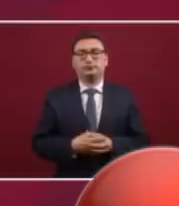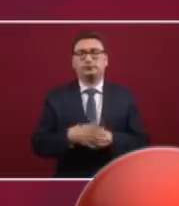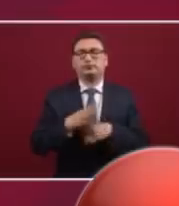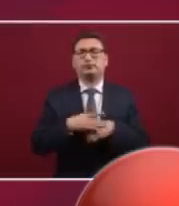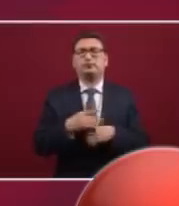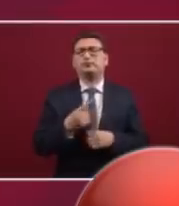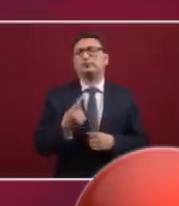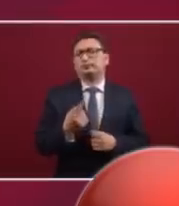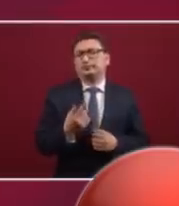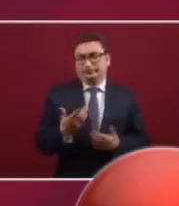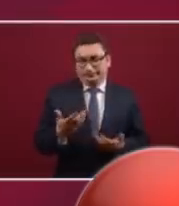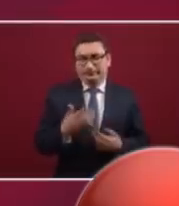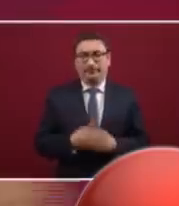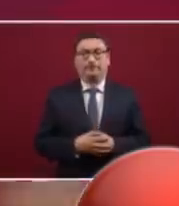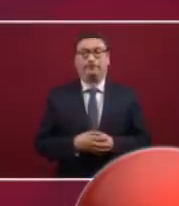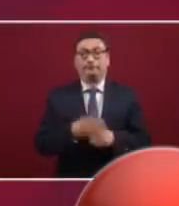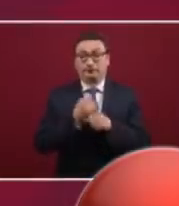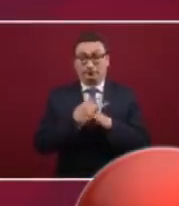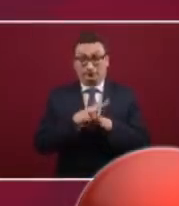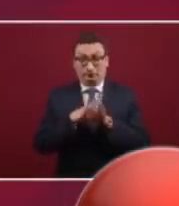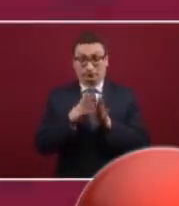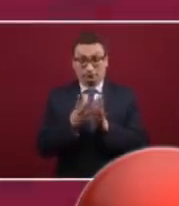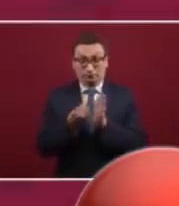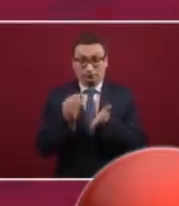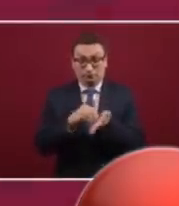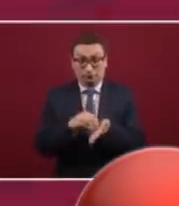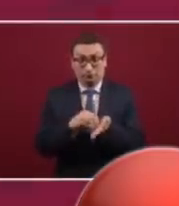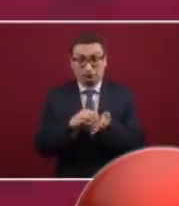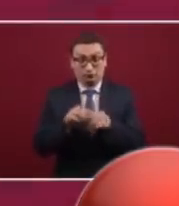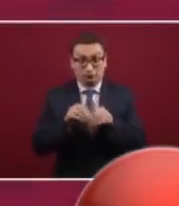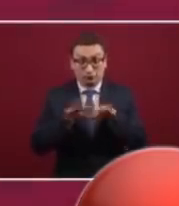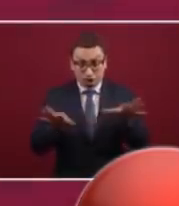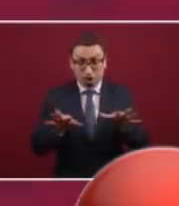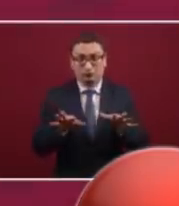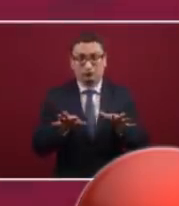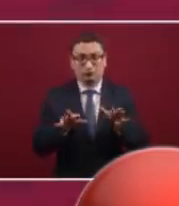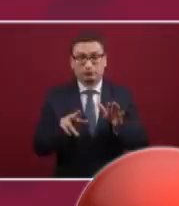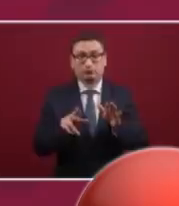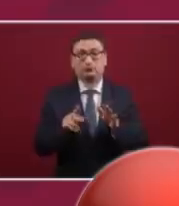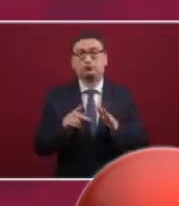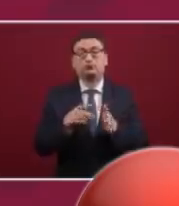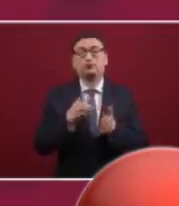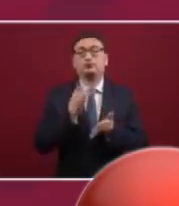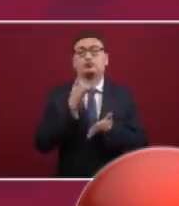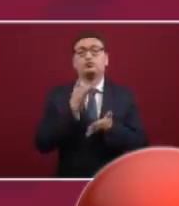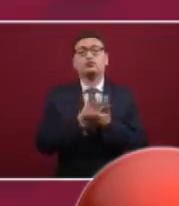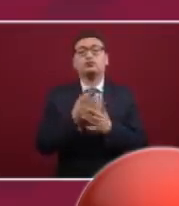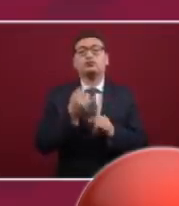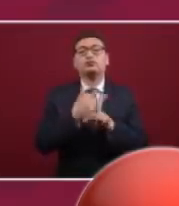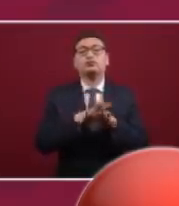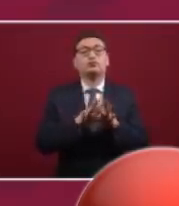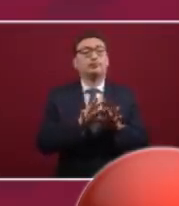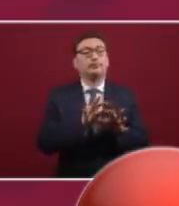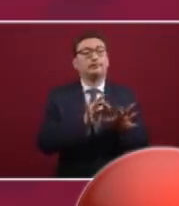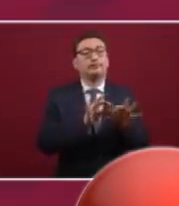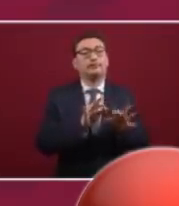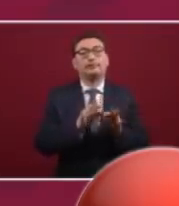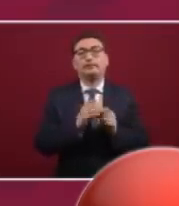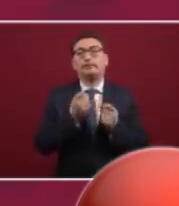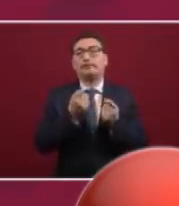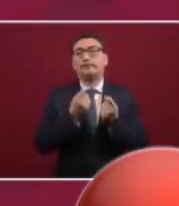Porque si se da la información y entonces aparecen nada más,